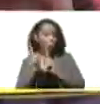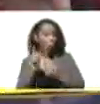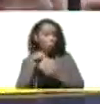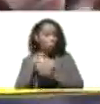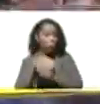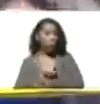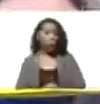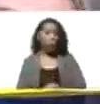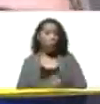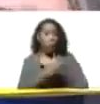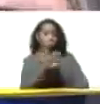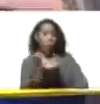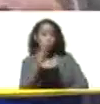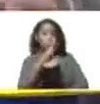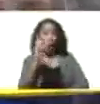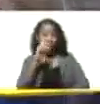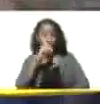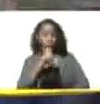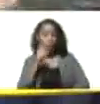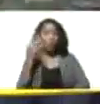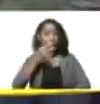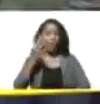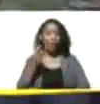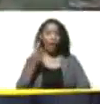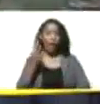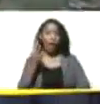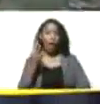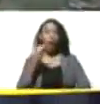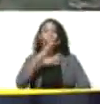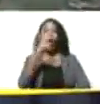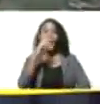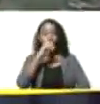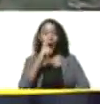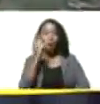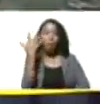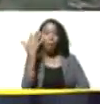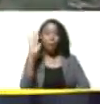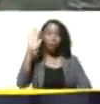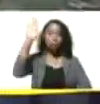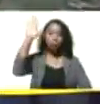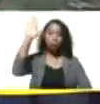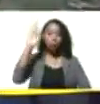Si ustedes tienen 40 años, ¿verdad? Levanten los que tienen 40 años.